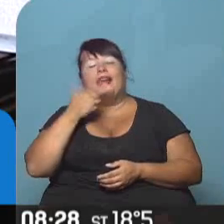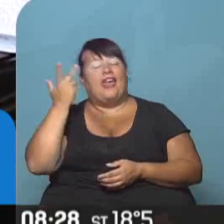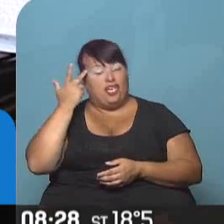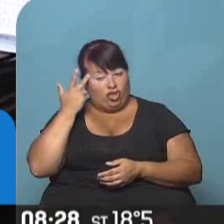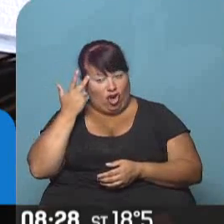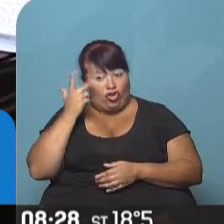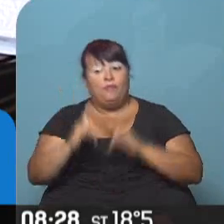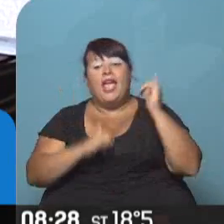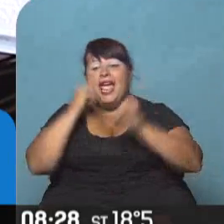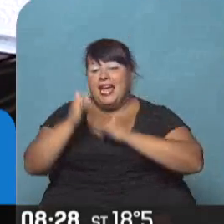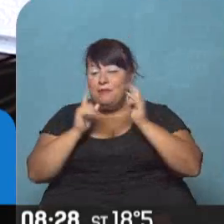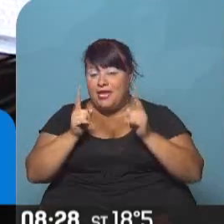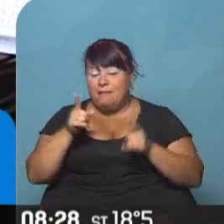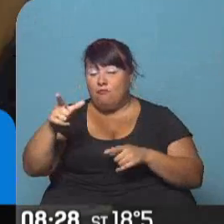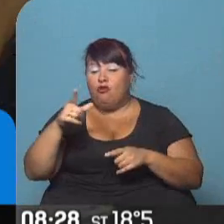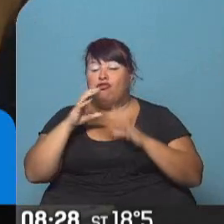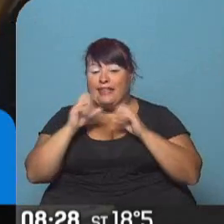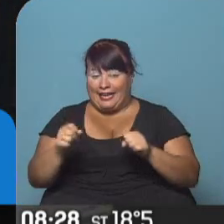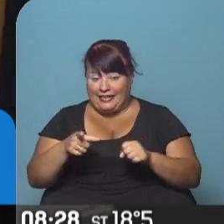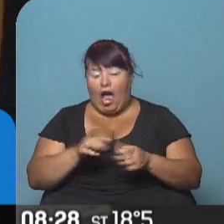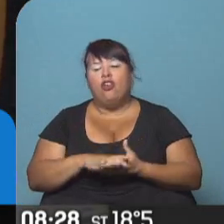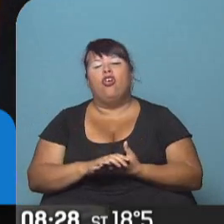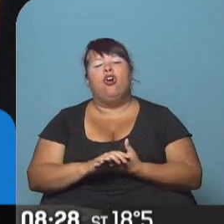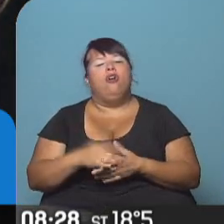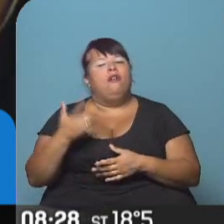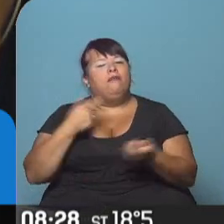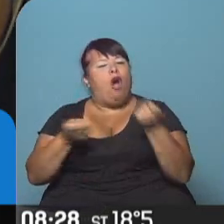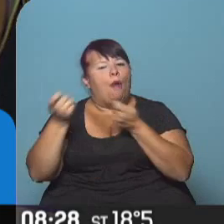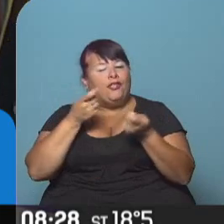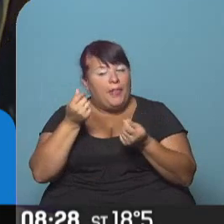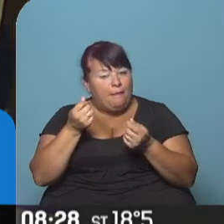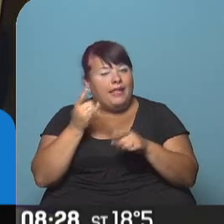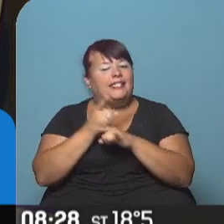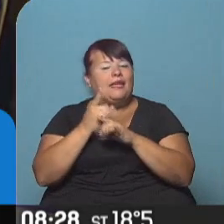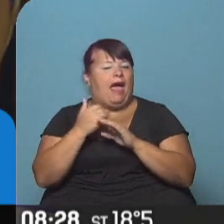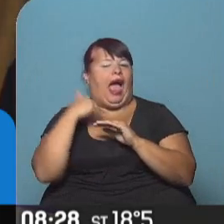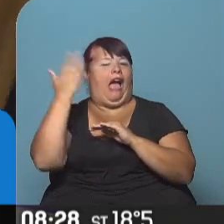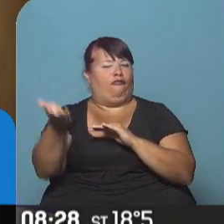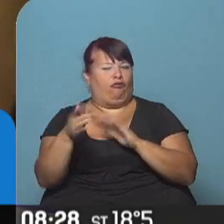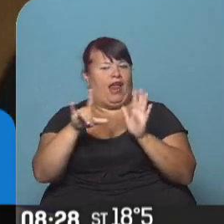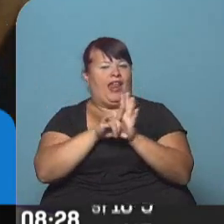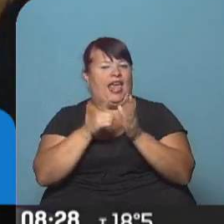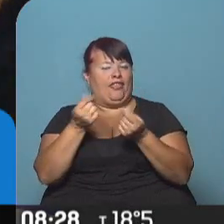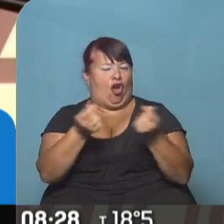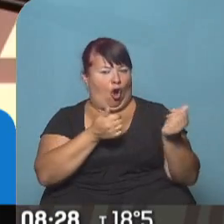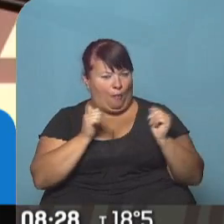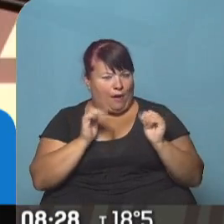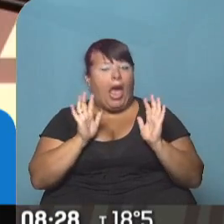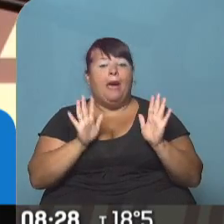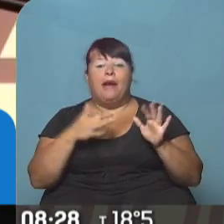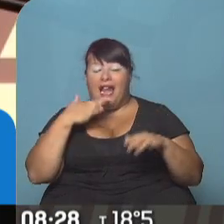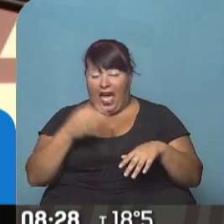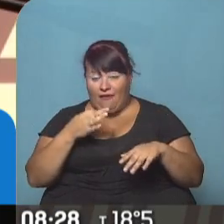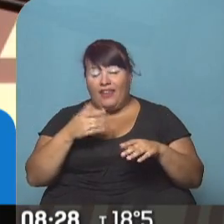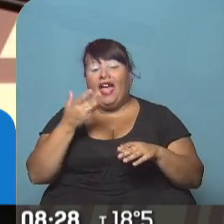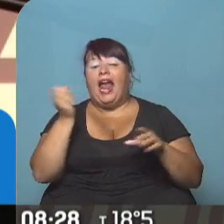27/18. Según explicó Cluselias, en general las operaciones financieras están fuera del régimen de compras, pero la realidad es